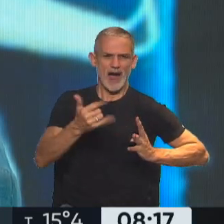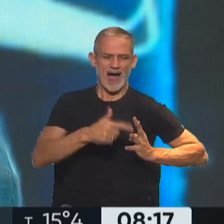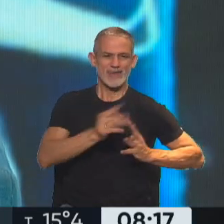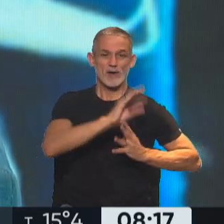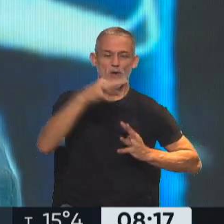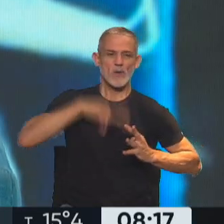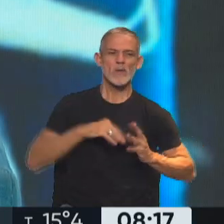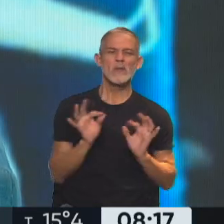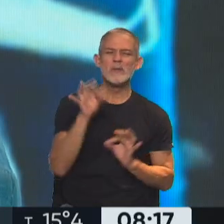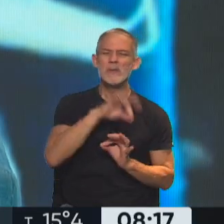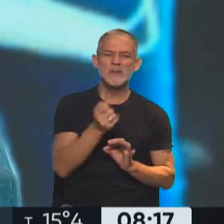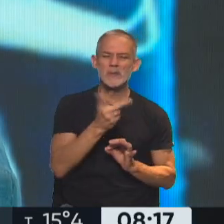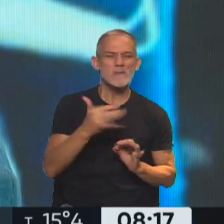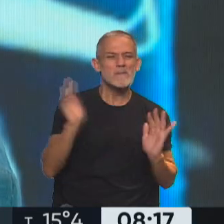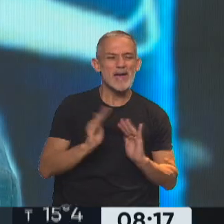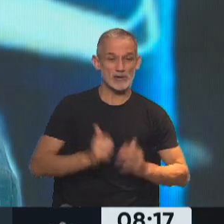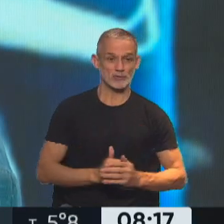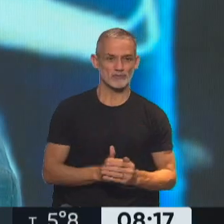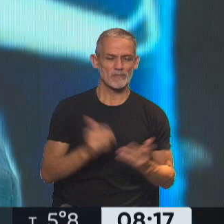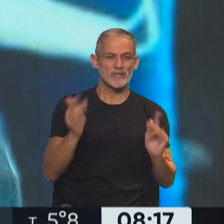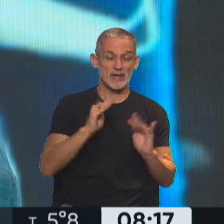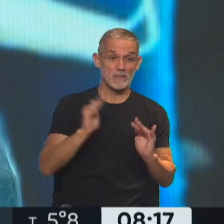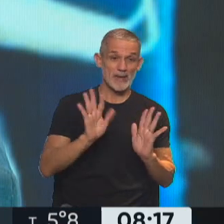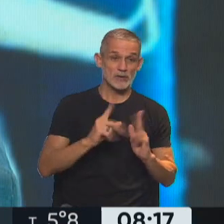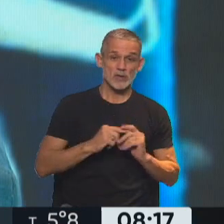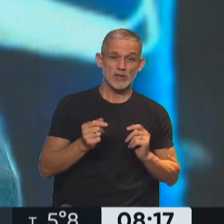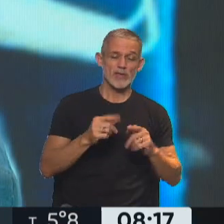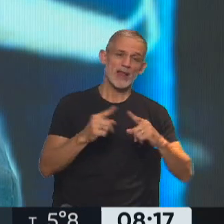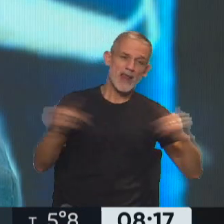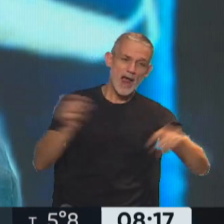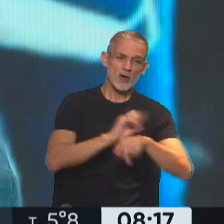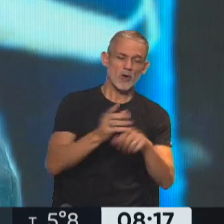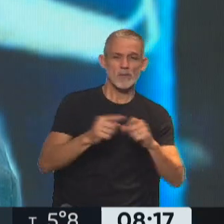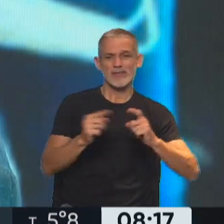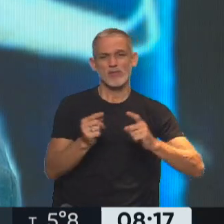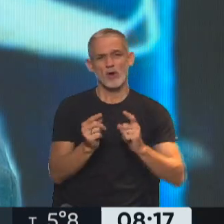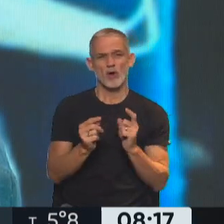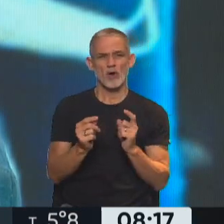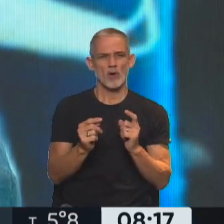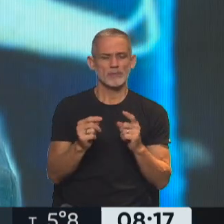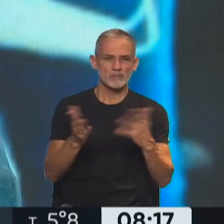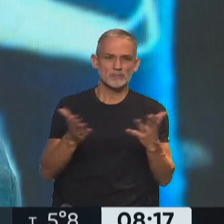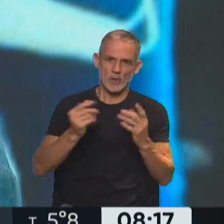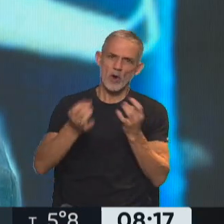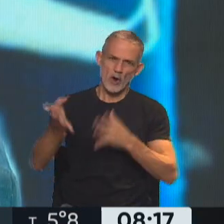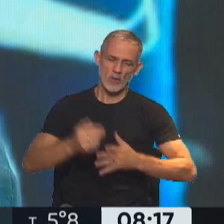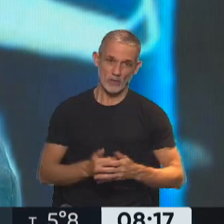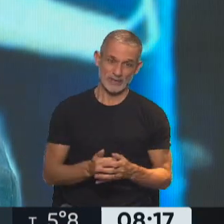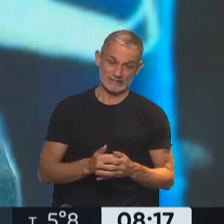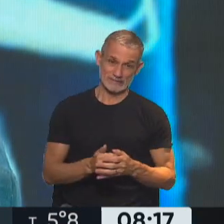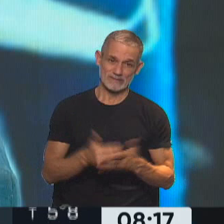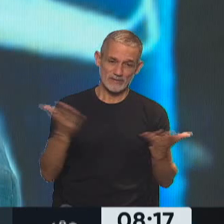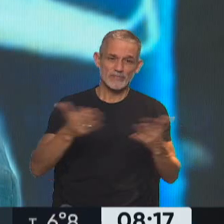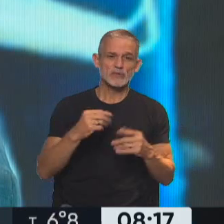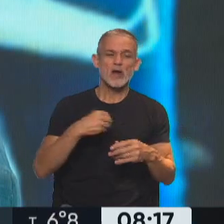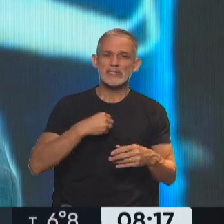menos carga viral, ¿no? Y tienen menos riesgo de long COVID, de post COVID. Digo esto que ahora es un problema de salud pública, que son